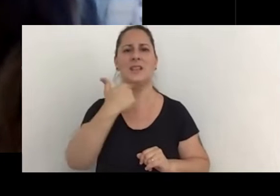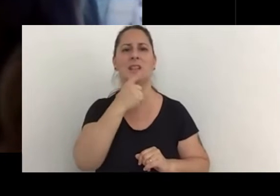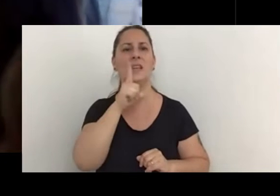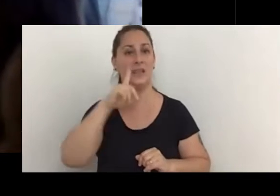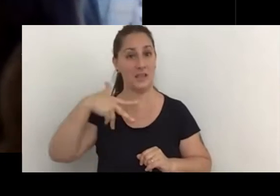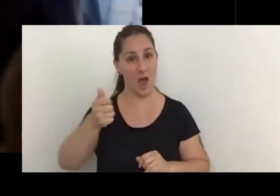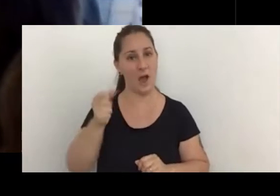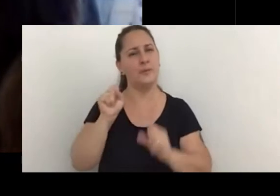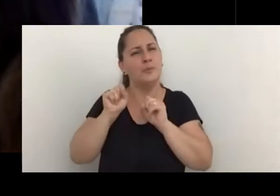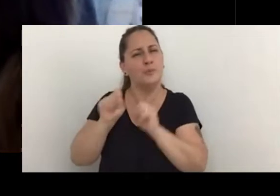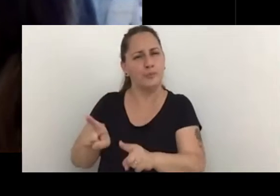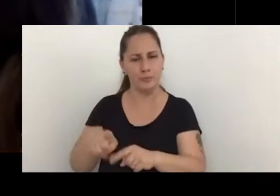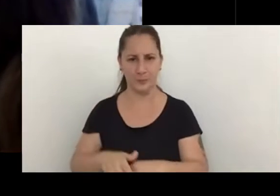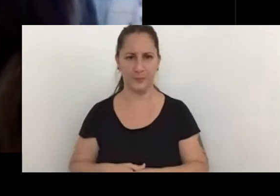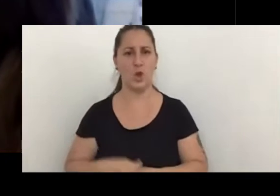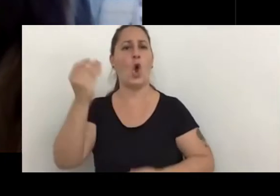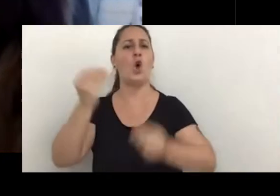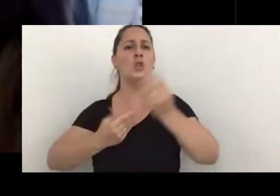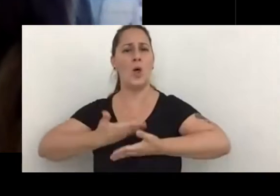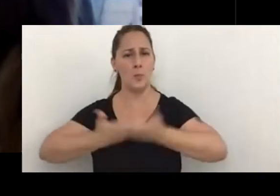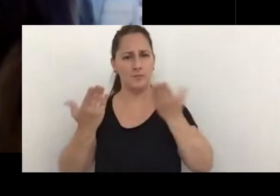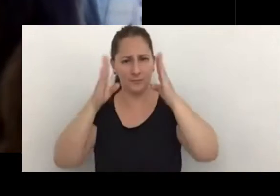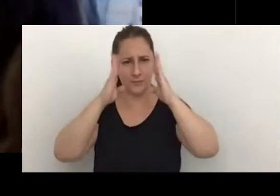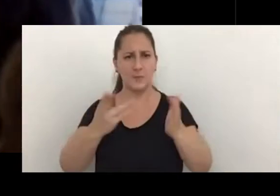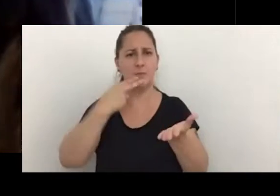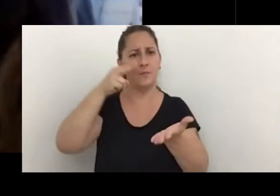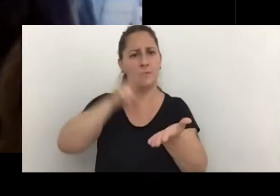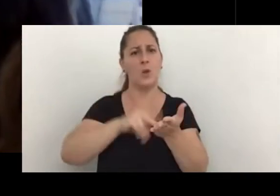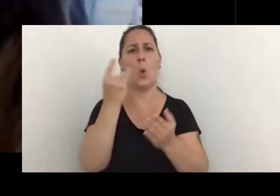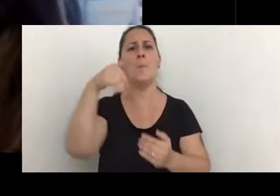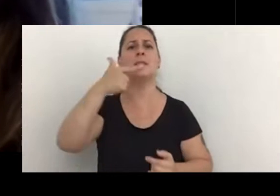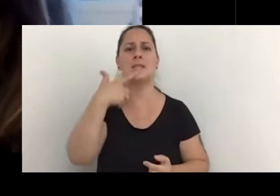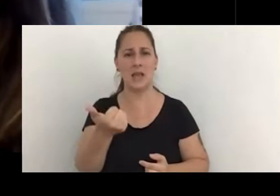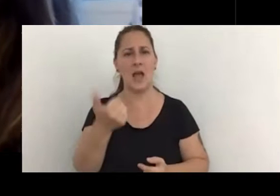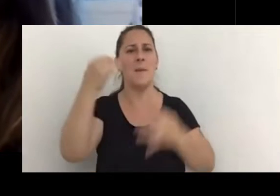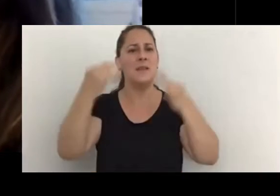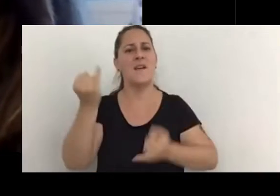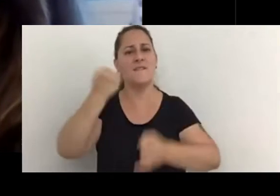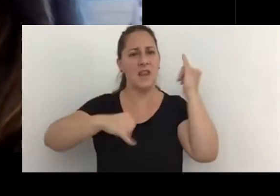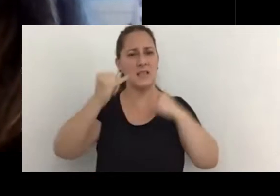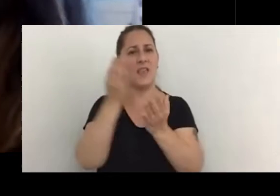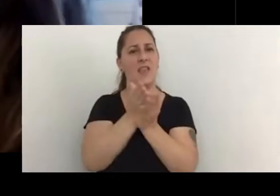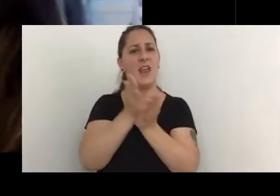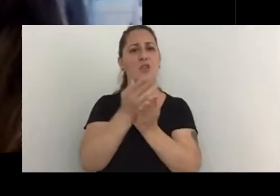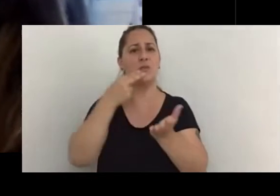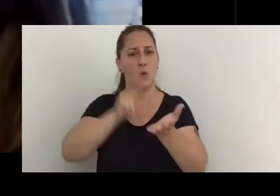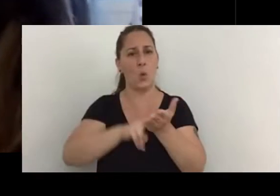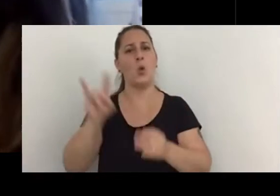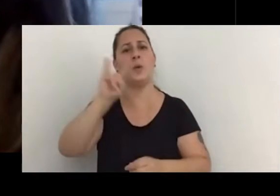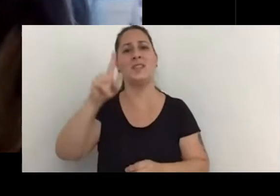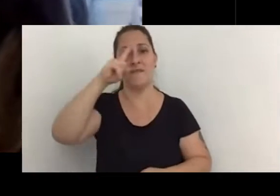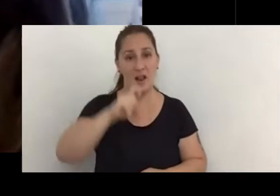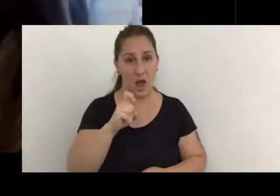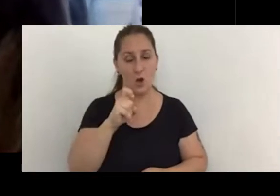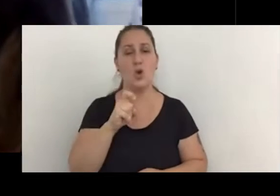Cristina es contadora pública, especialista en tributación de la UNSA, especialista en finanzas y derecho tributario de la Universidad de Belgrano,